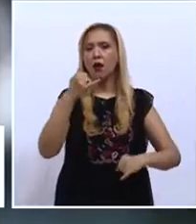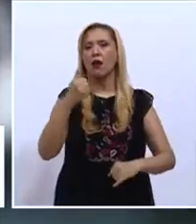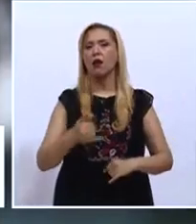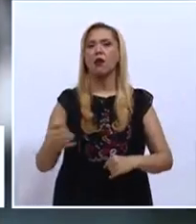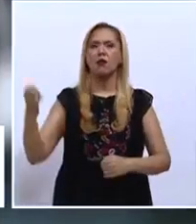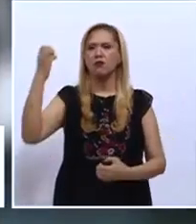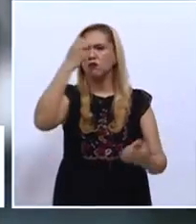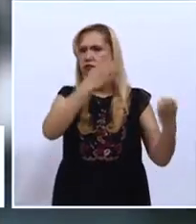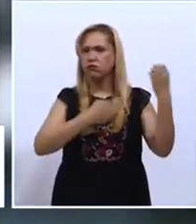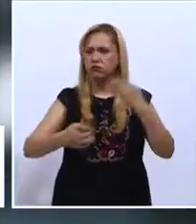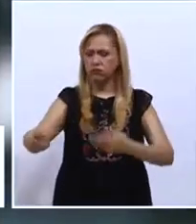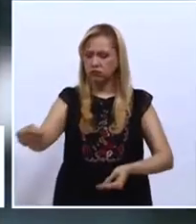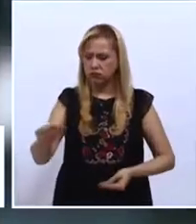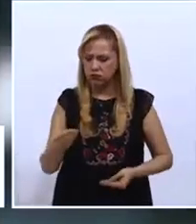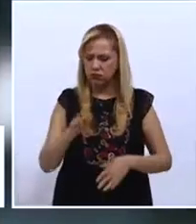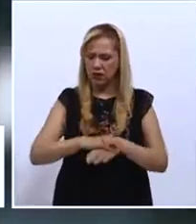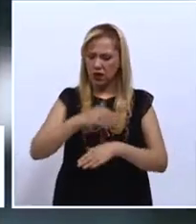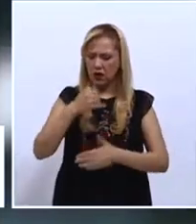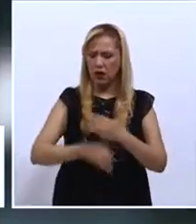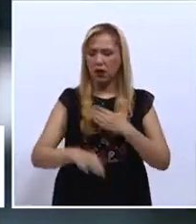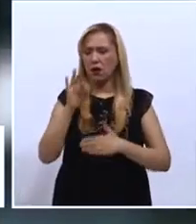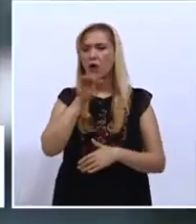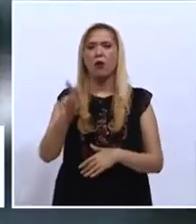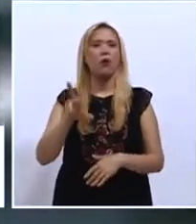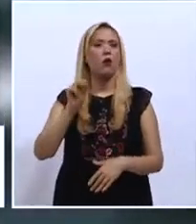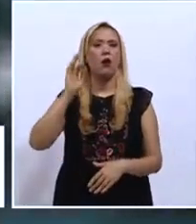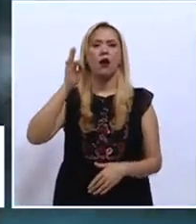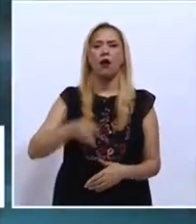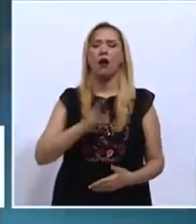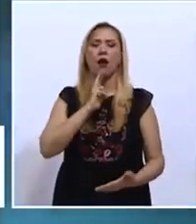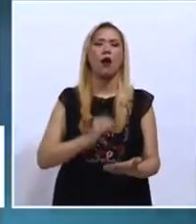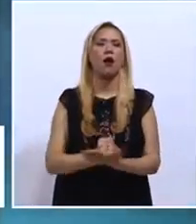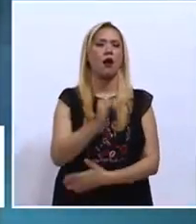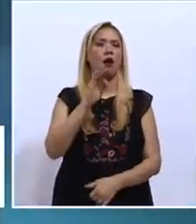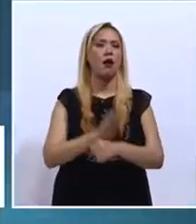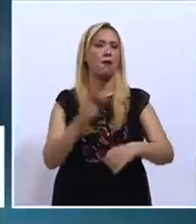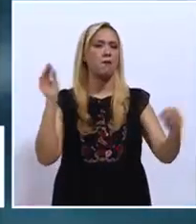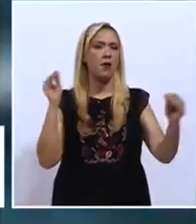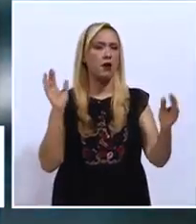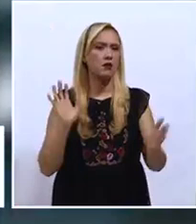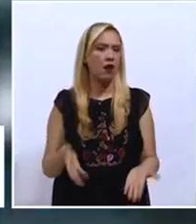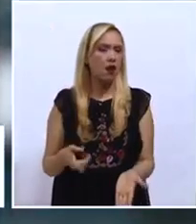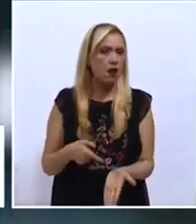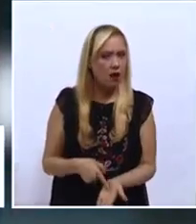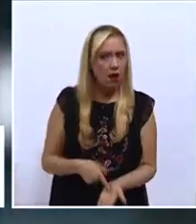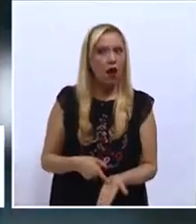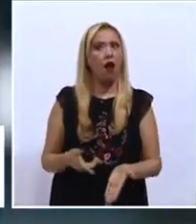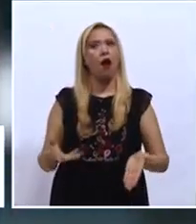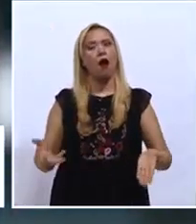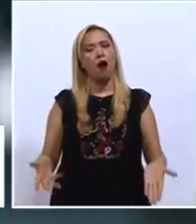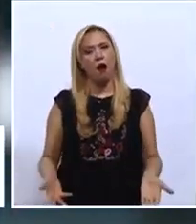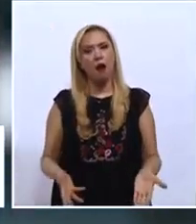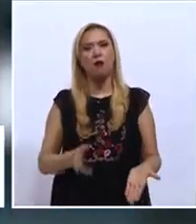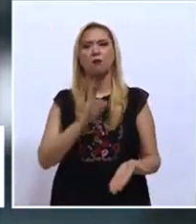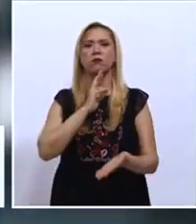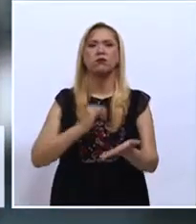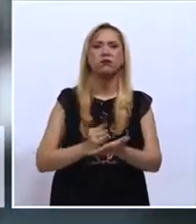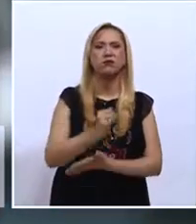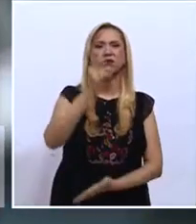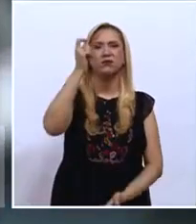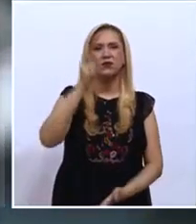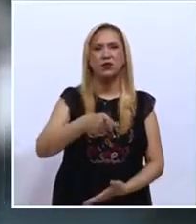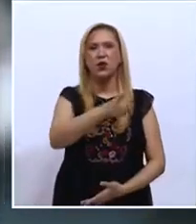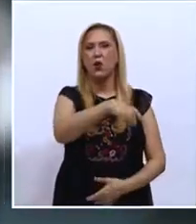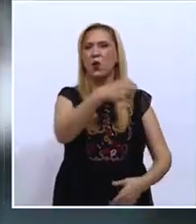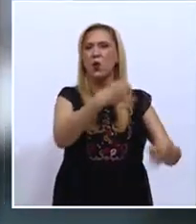revisión en amparo indirecto. También pueden analizar y resolver recursos que procedan contra autos y resoluciones que pronuncien jueces